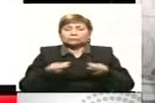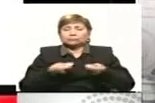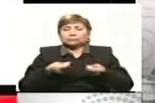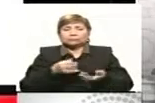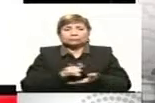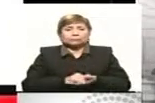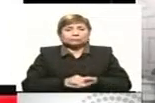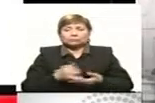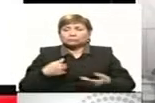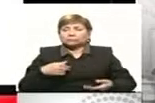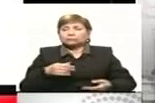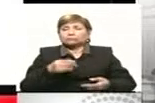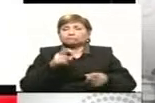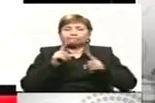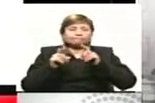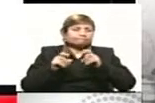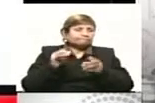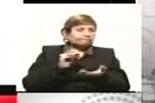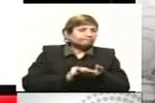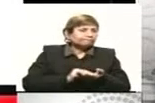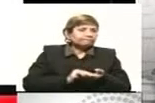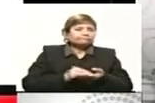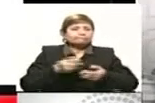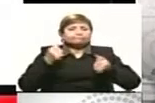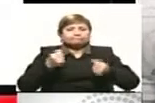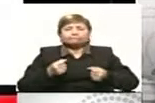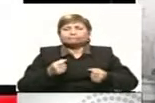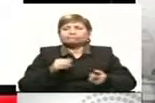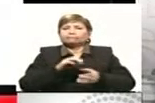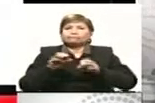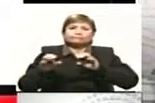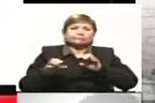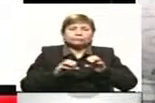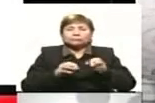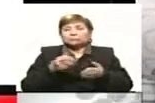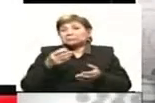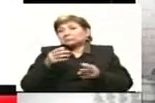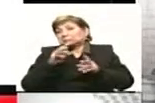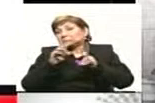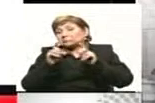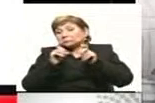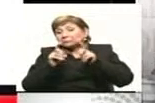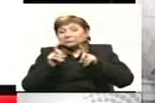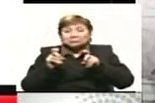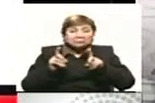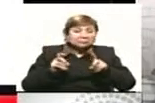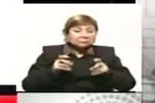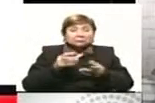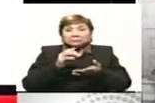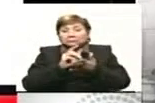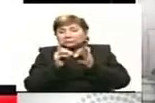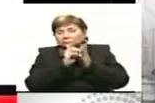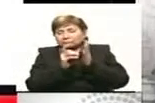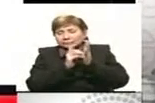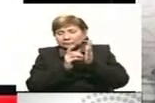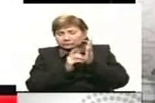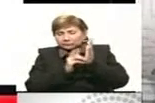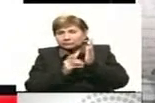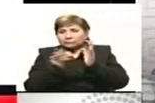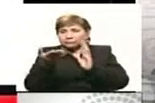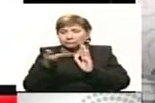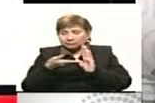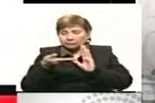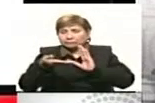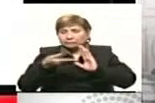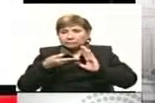de tener sistemas de información mucho más potentes para hacer cruces de base de datos, identificar ahí todas estas personas que nos mandan información